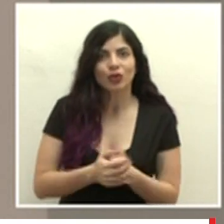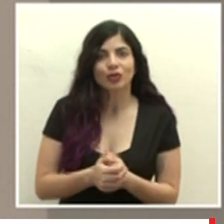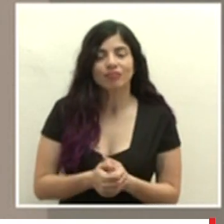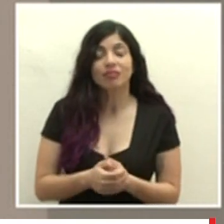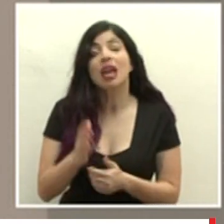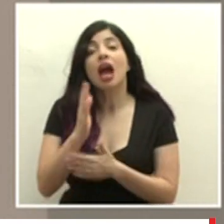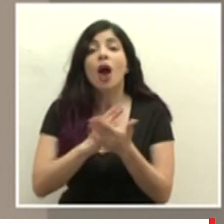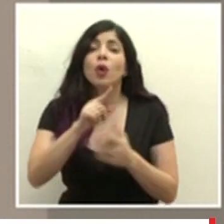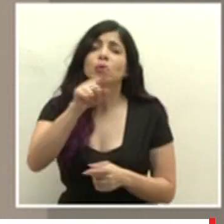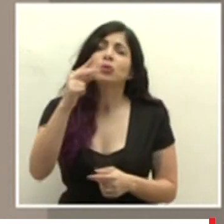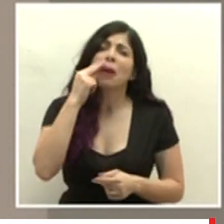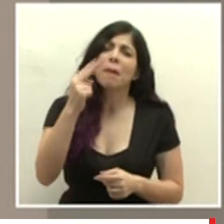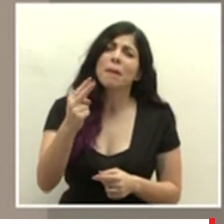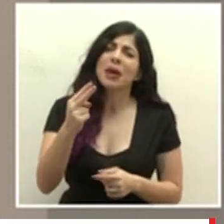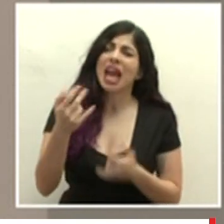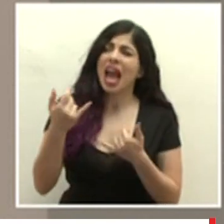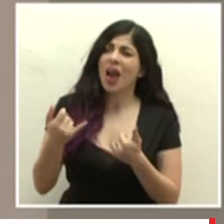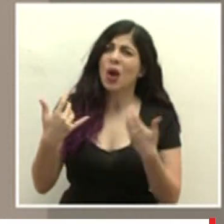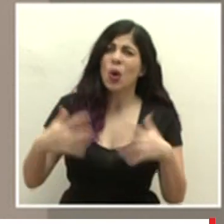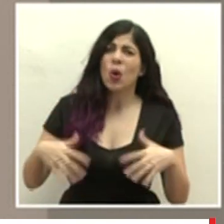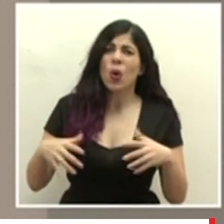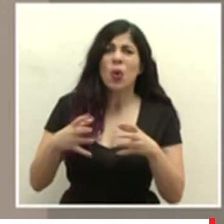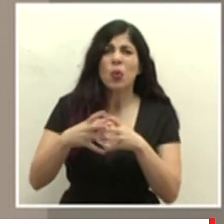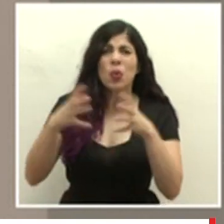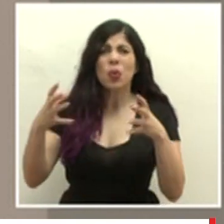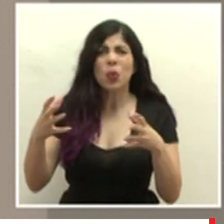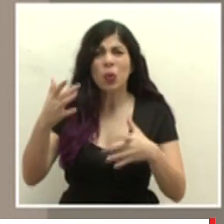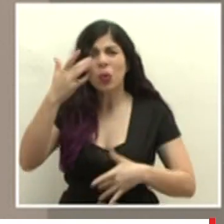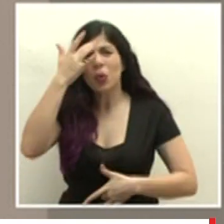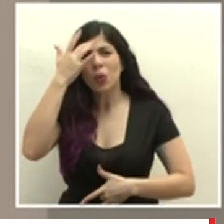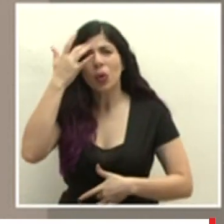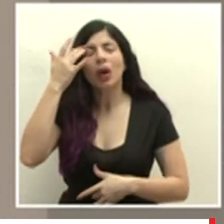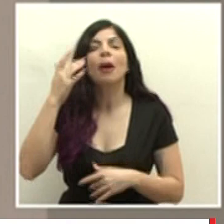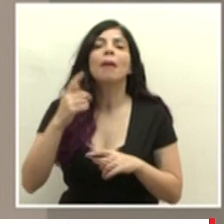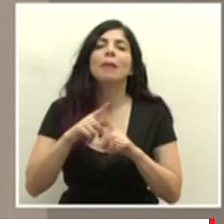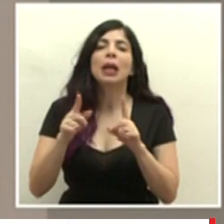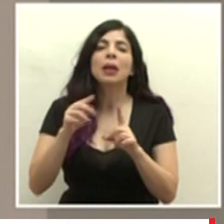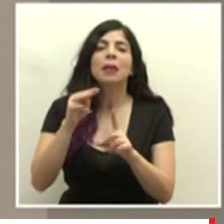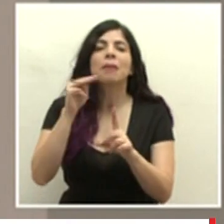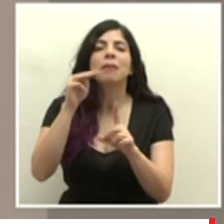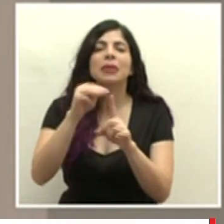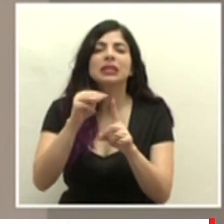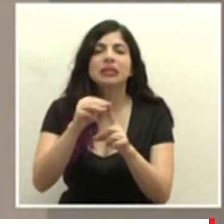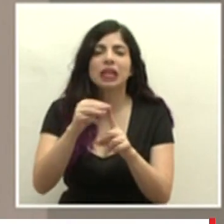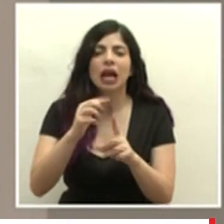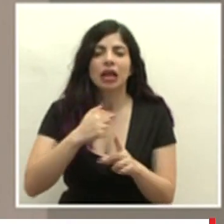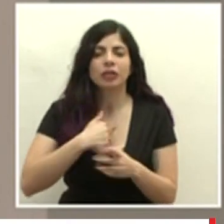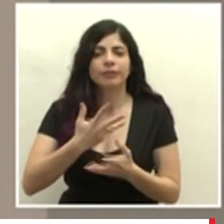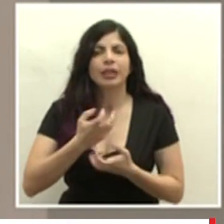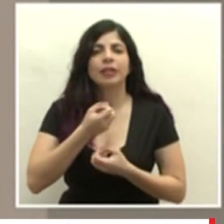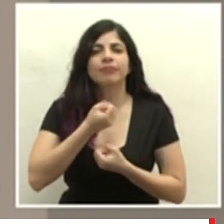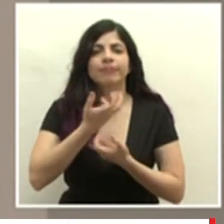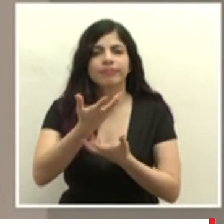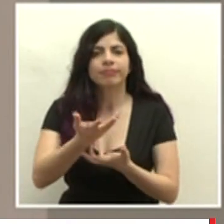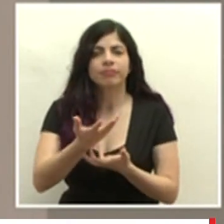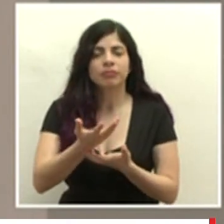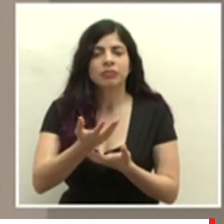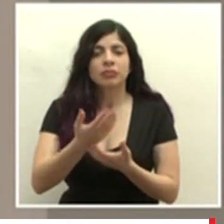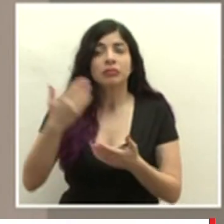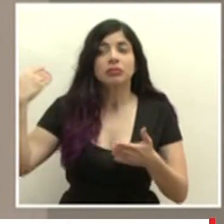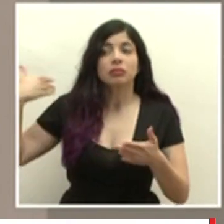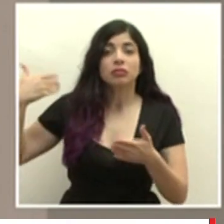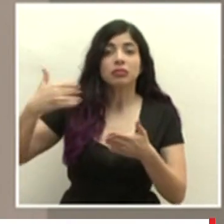pesar de que ustedes ven que es un aumento de casos, obviamente el mensaje de mantenernos con las medidas que hemos